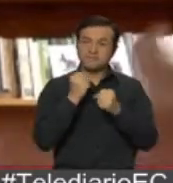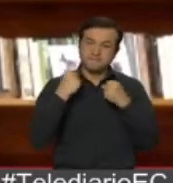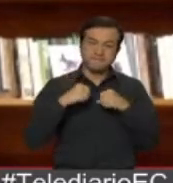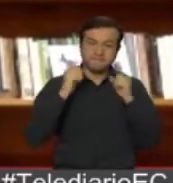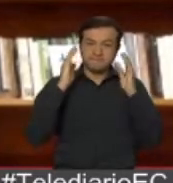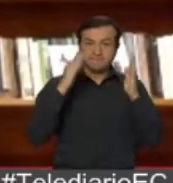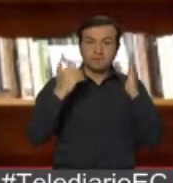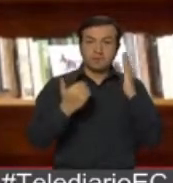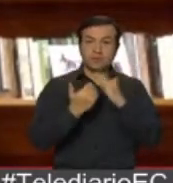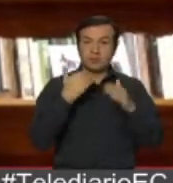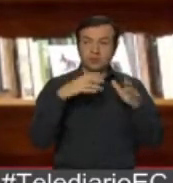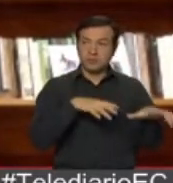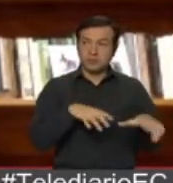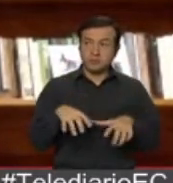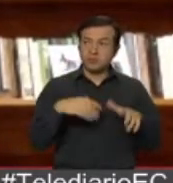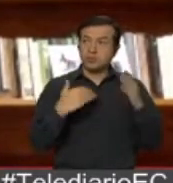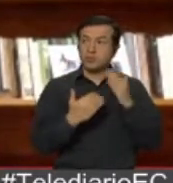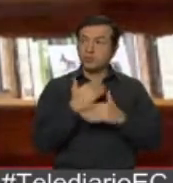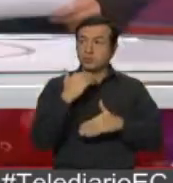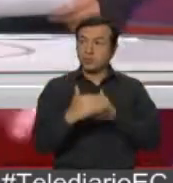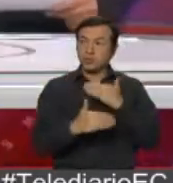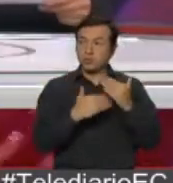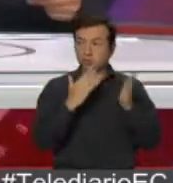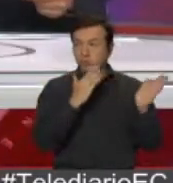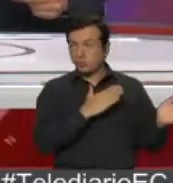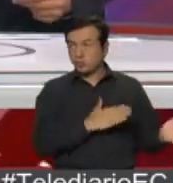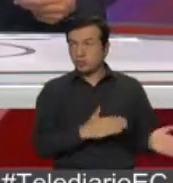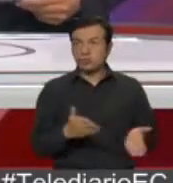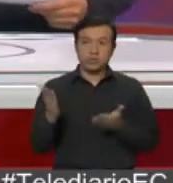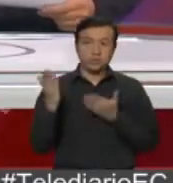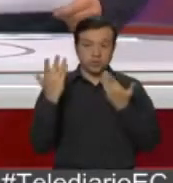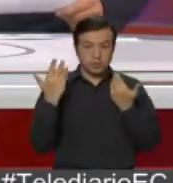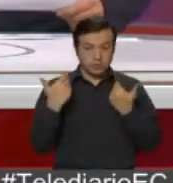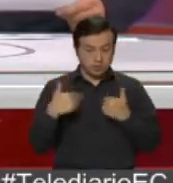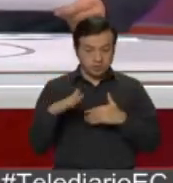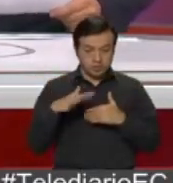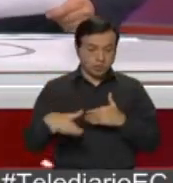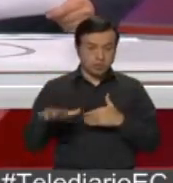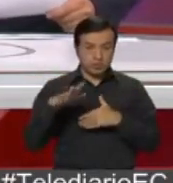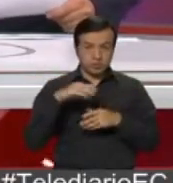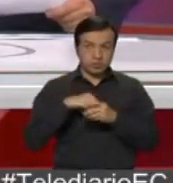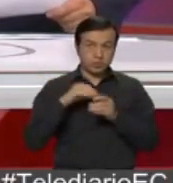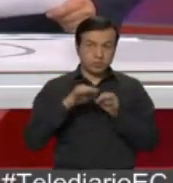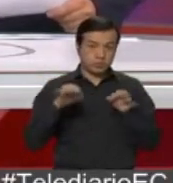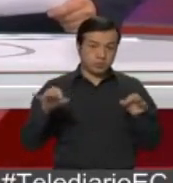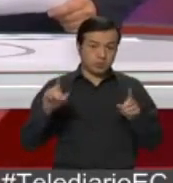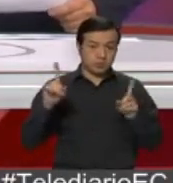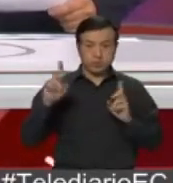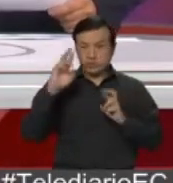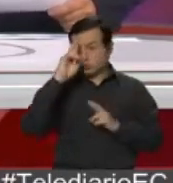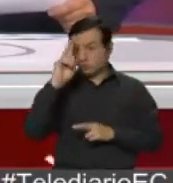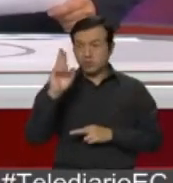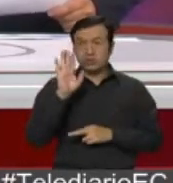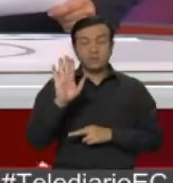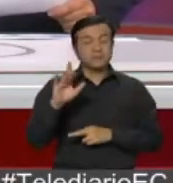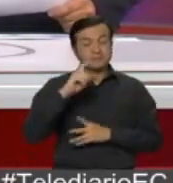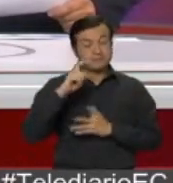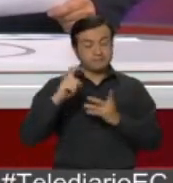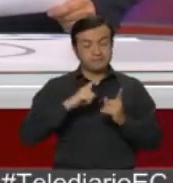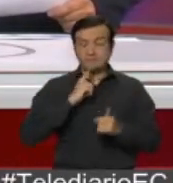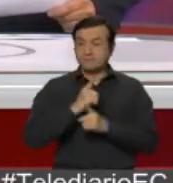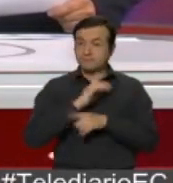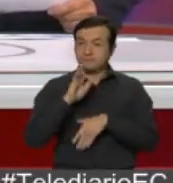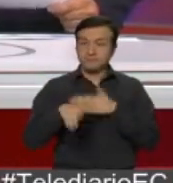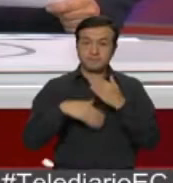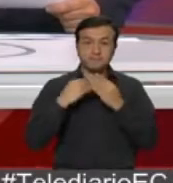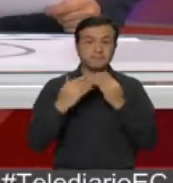esta nueva actividad, en este proceso, en esta etapa de distanciamiento, tiene que cumplirse precisamente con